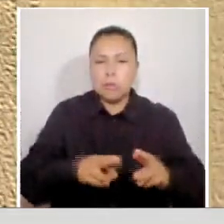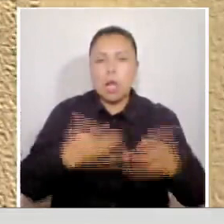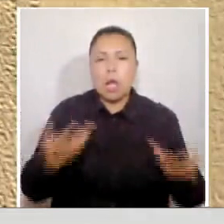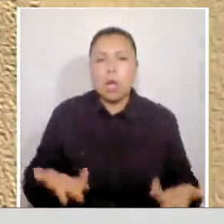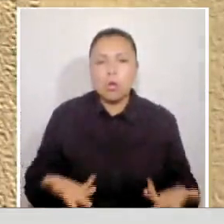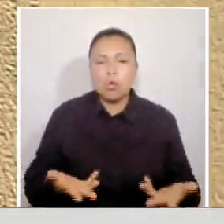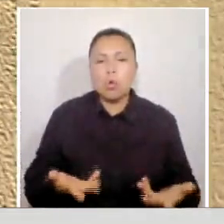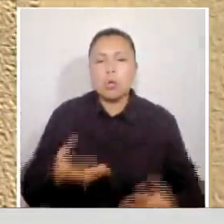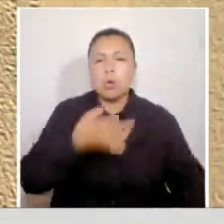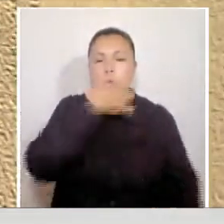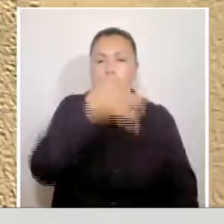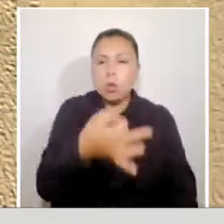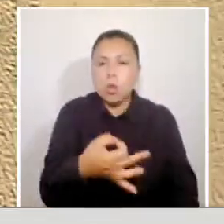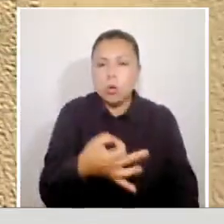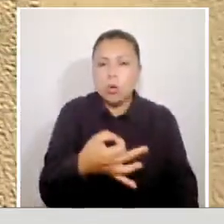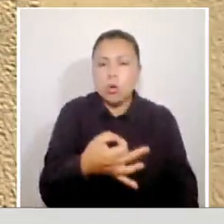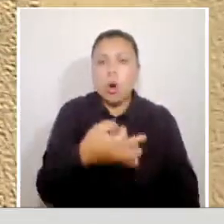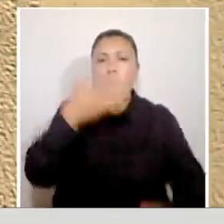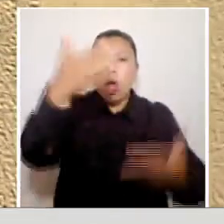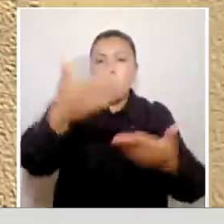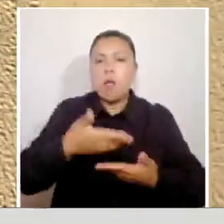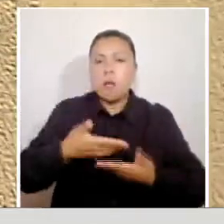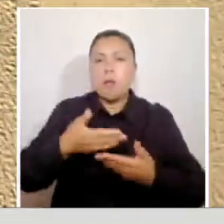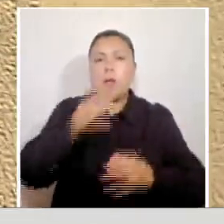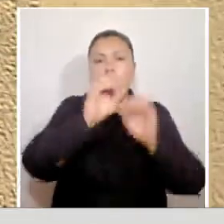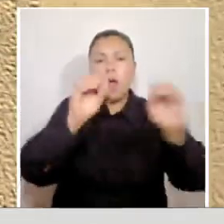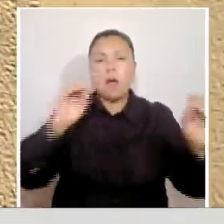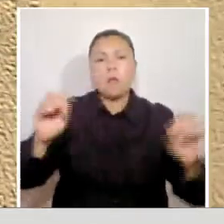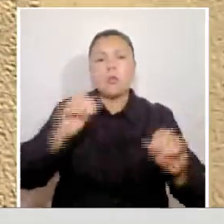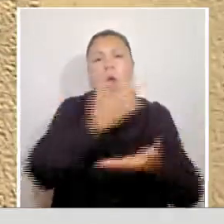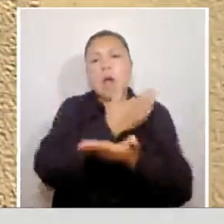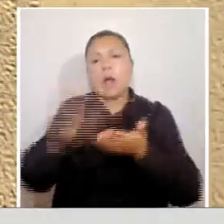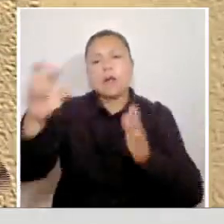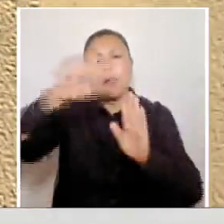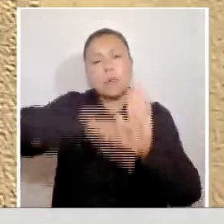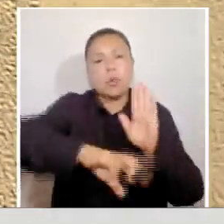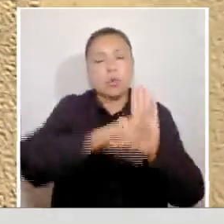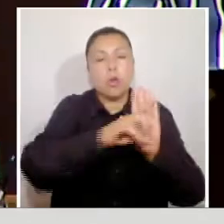acabo de señalar invito a la sala a rechazar este proyecto Muchas gracias